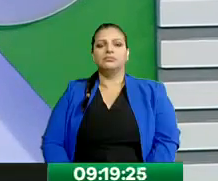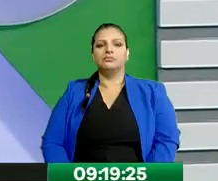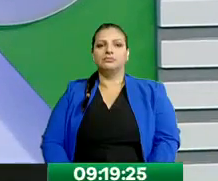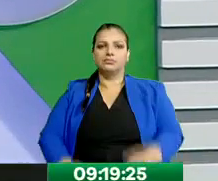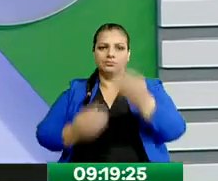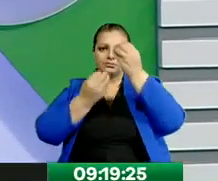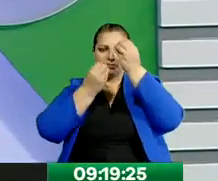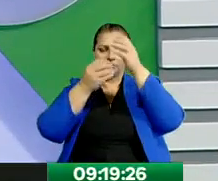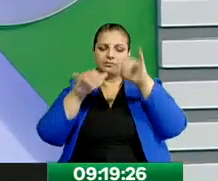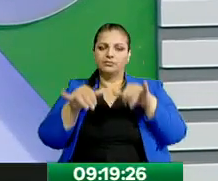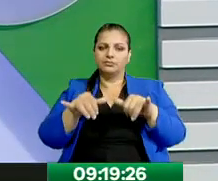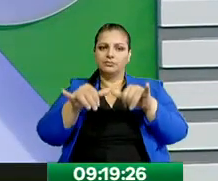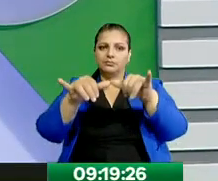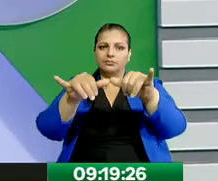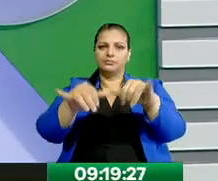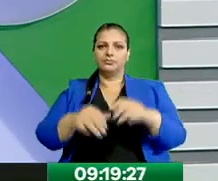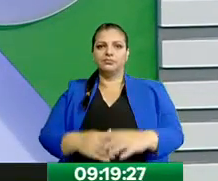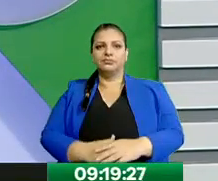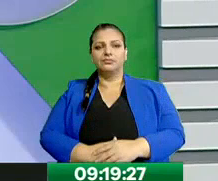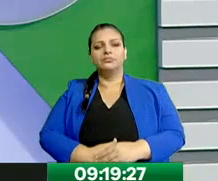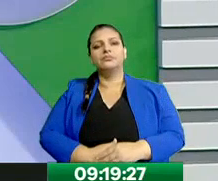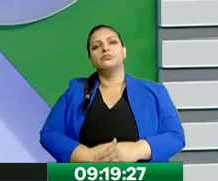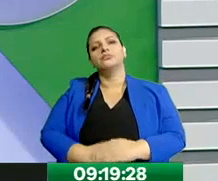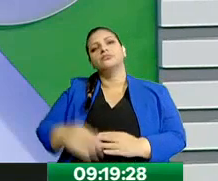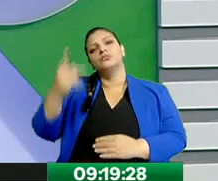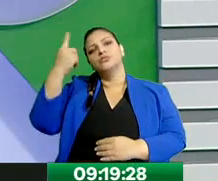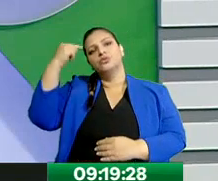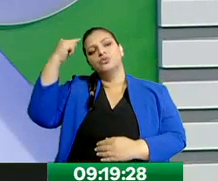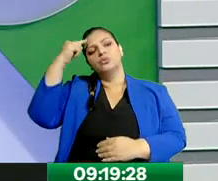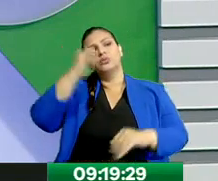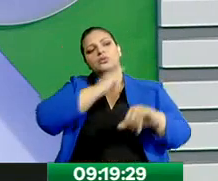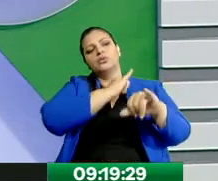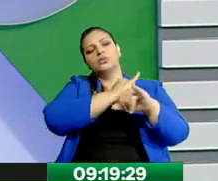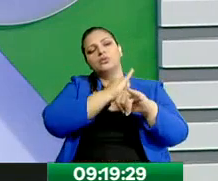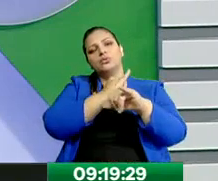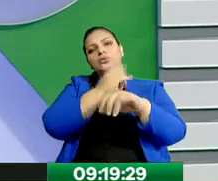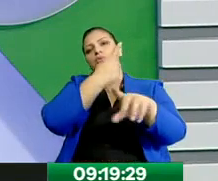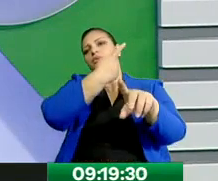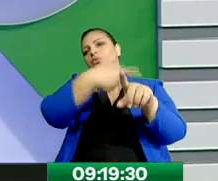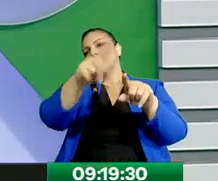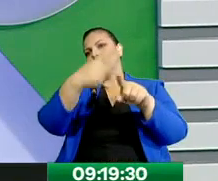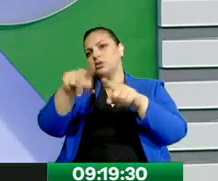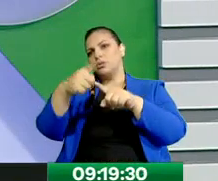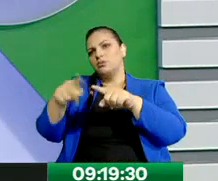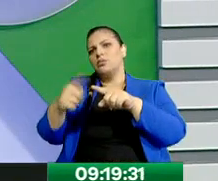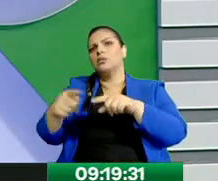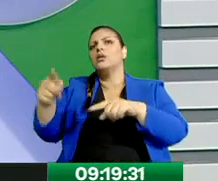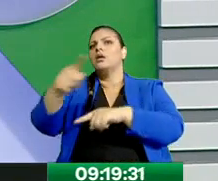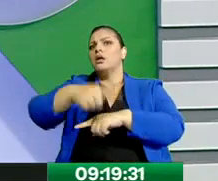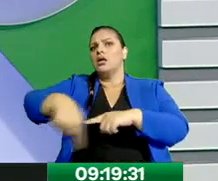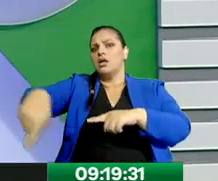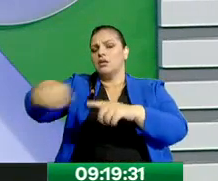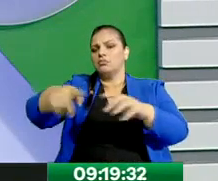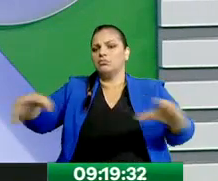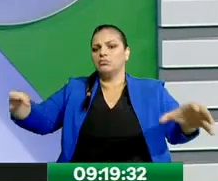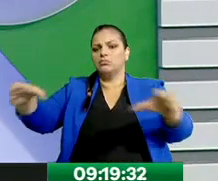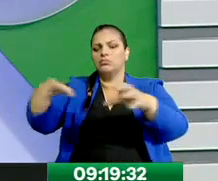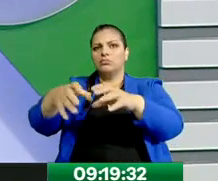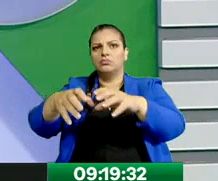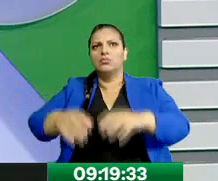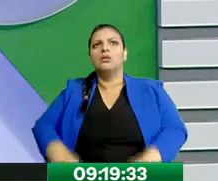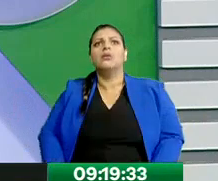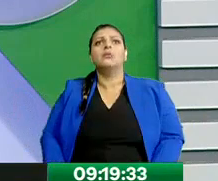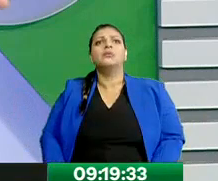Ahora les comentamos que varias instituciones del Estado participaron de la Feria de Remisión Tributaria, donde se expusieron los